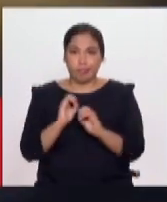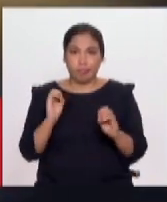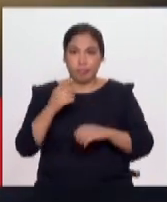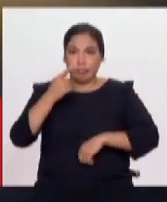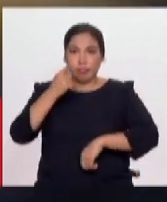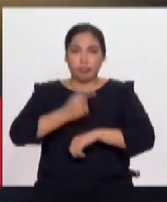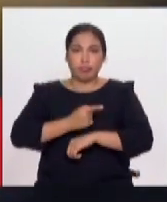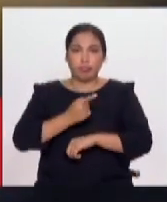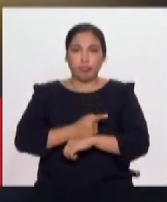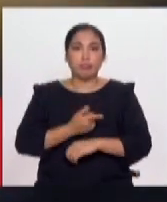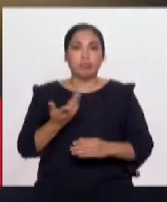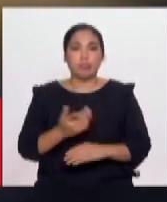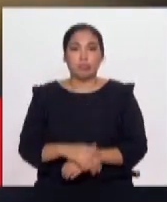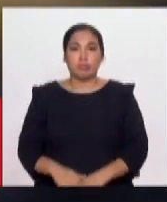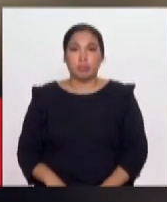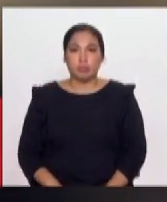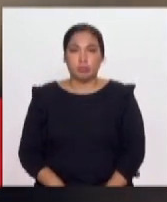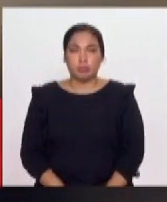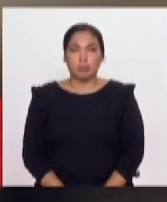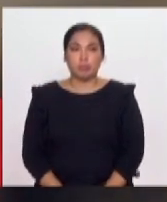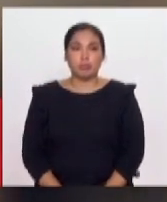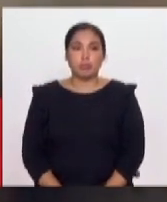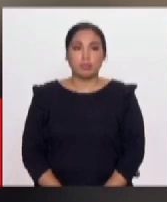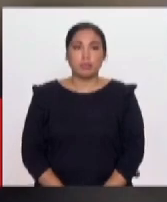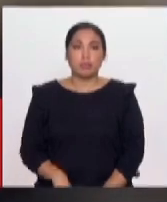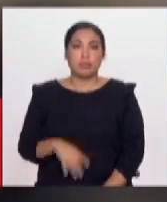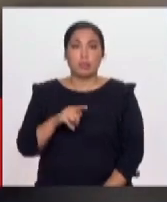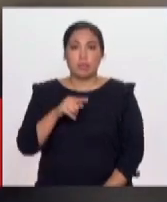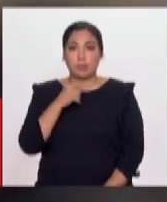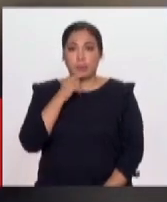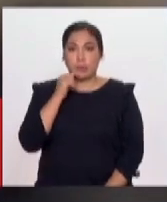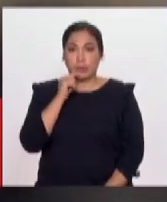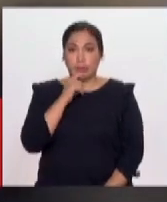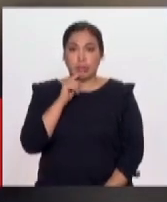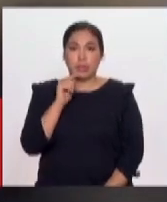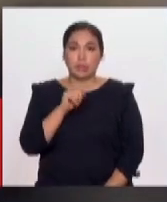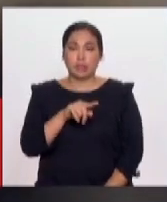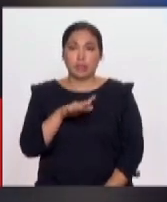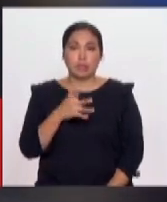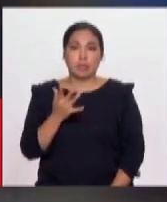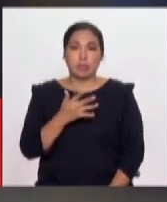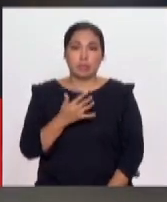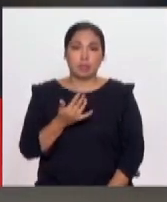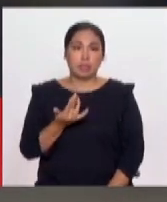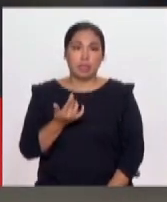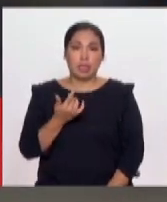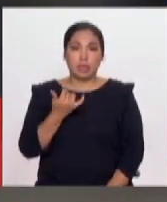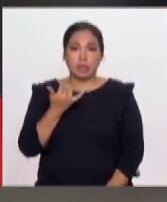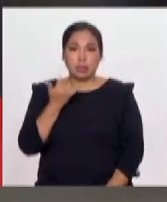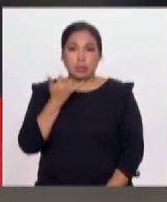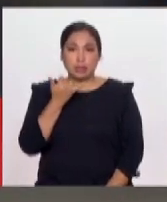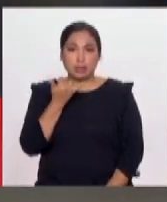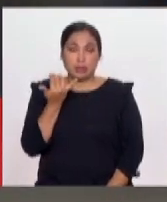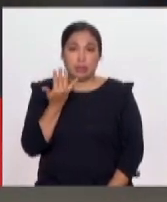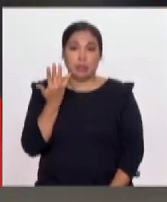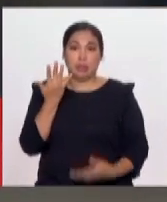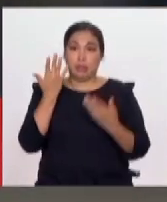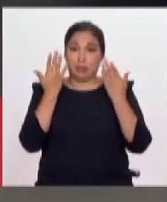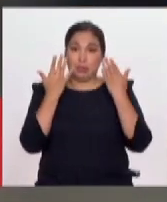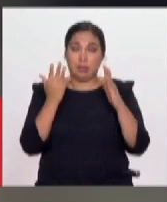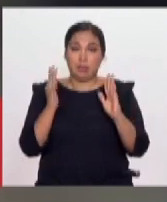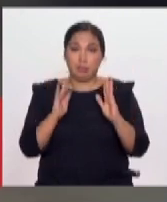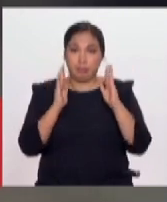no presentó la denuncia ante estas grabaciones y los golpes que ella recibió. Esta situación ha llamado poderosamente la atención